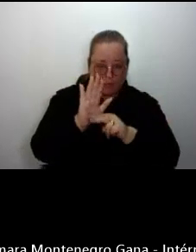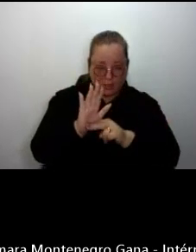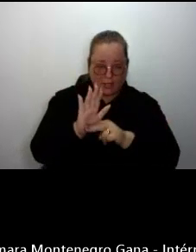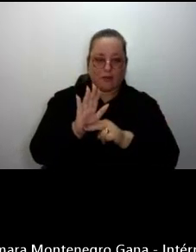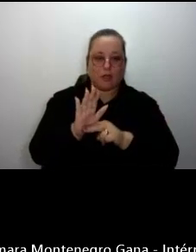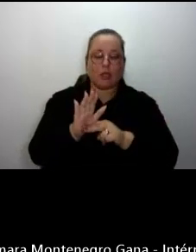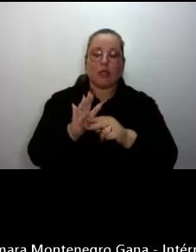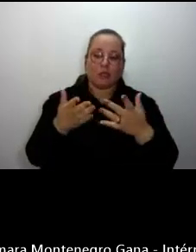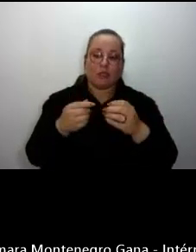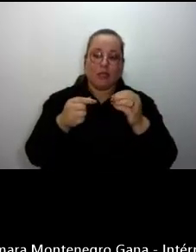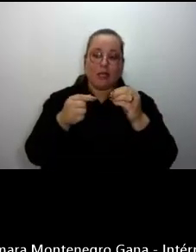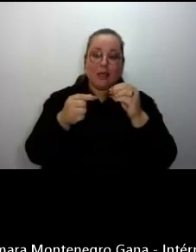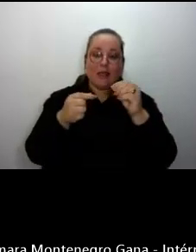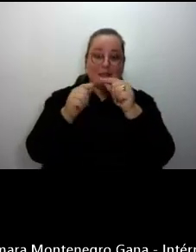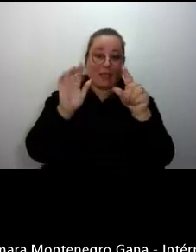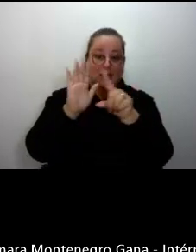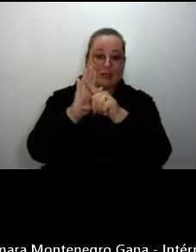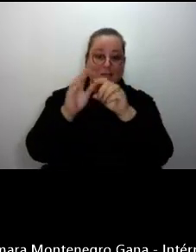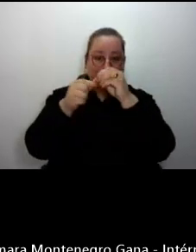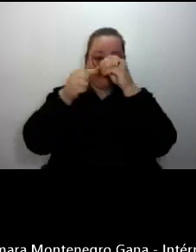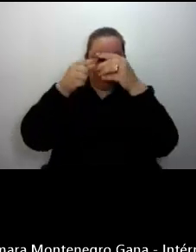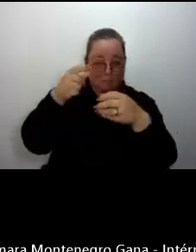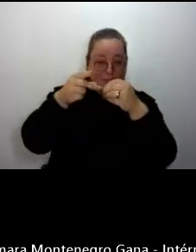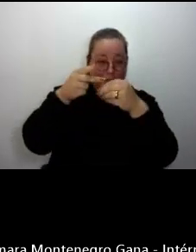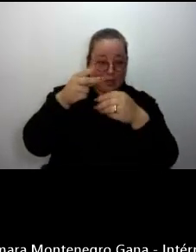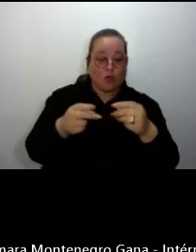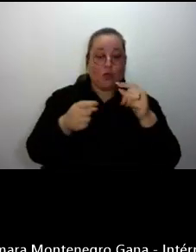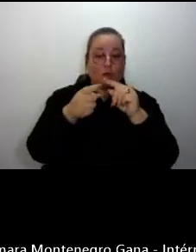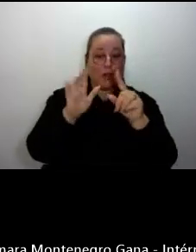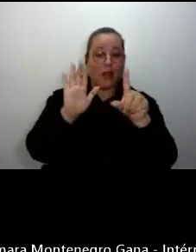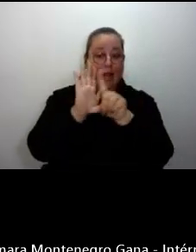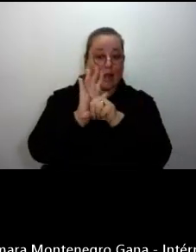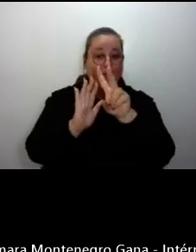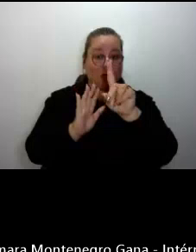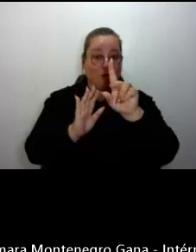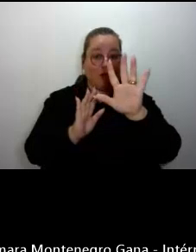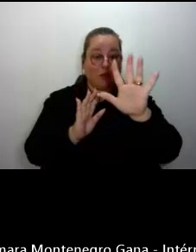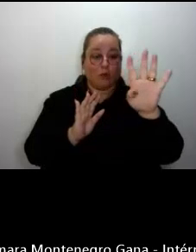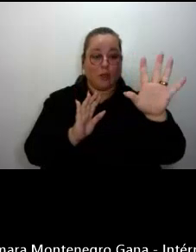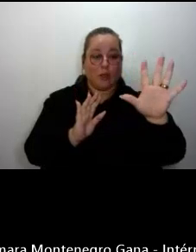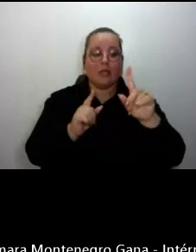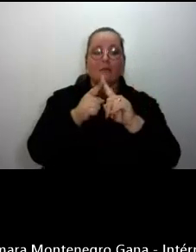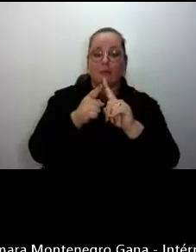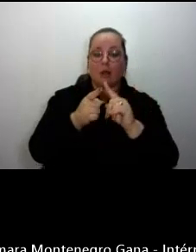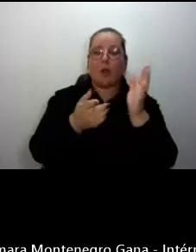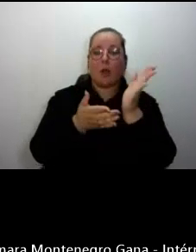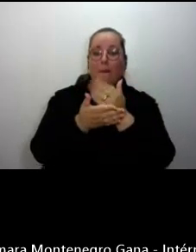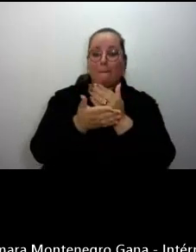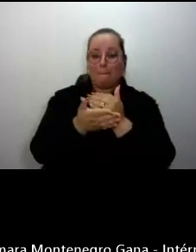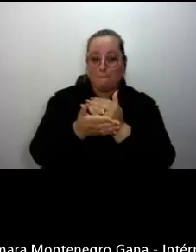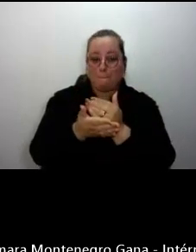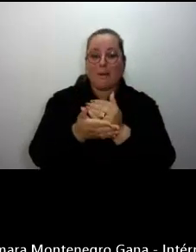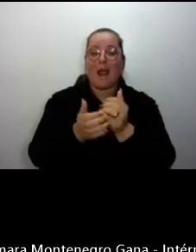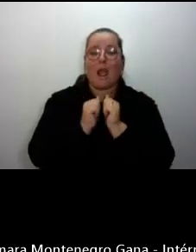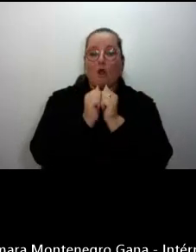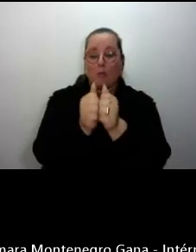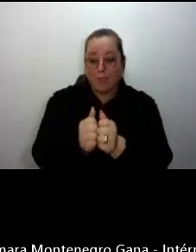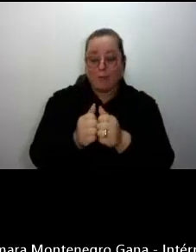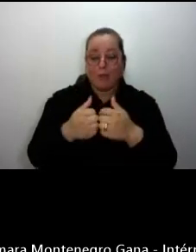desprenden como dispositivos de gestión de la ley 21.545, en primer lugar, el plan de acompañamiento emocional y